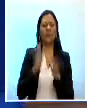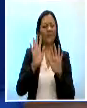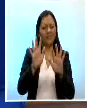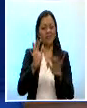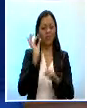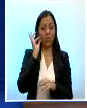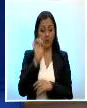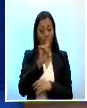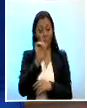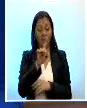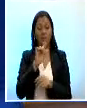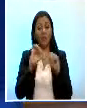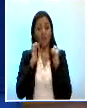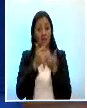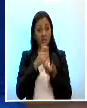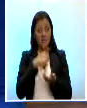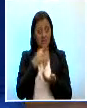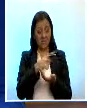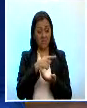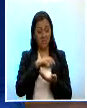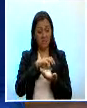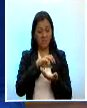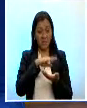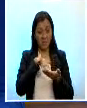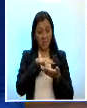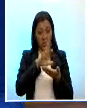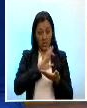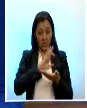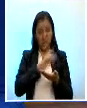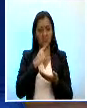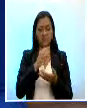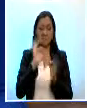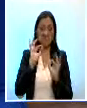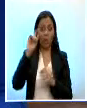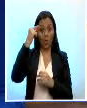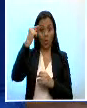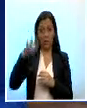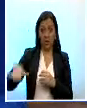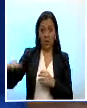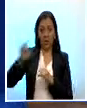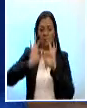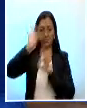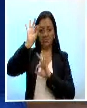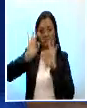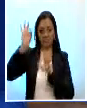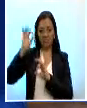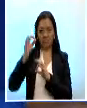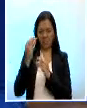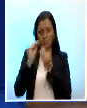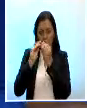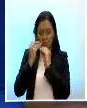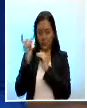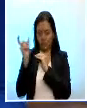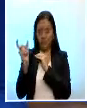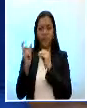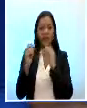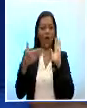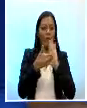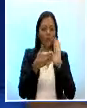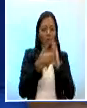esos mismos estudios técnicos inclusive hay cuestionamientos, porque desde el lado de oficialismo se dan unas cifras, mientras que desde la oposición e